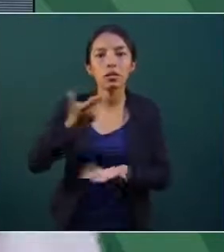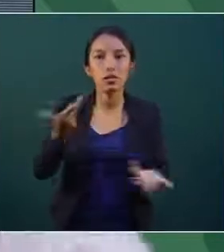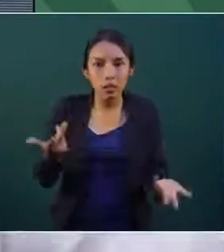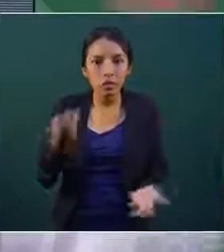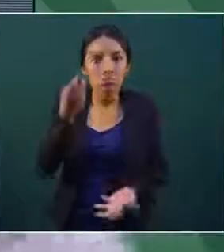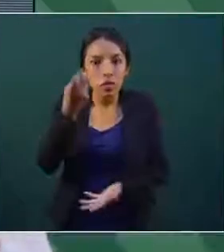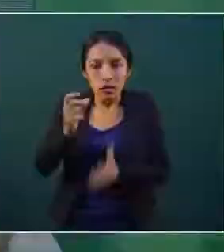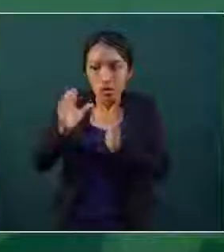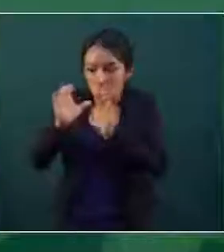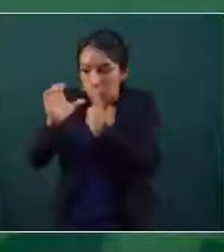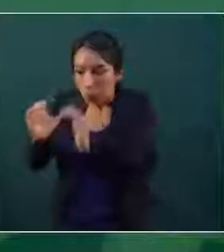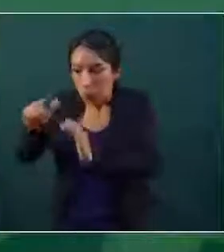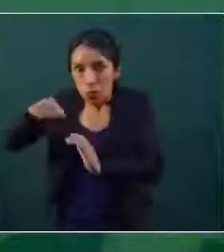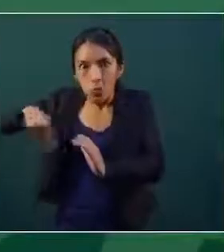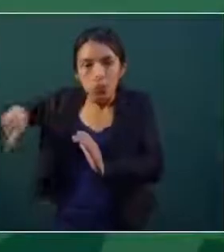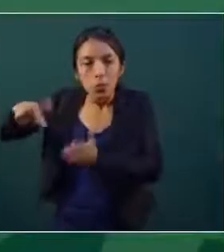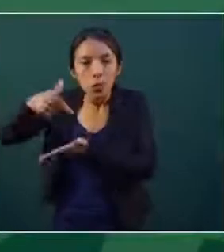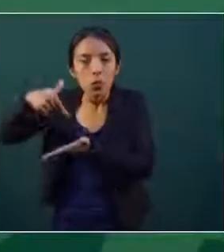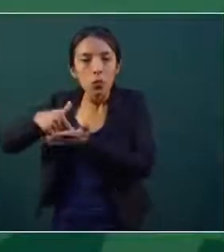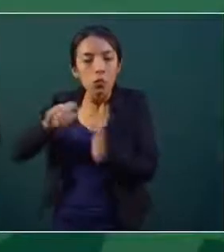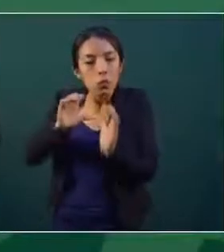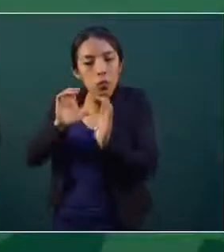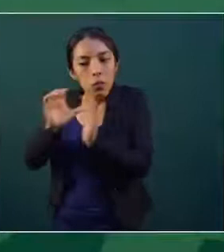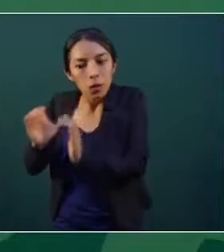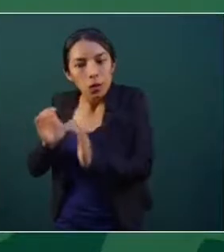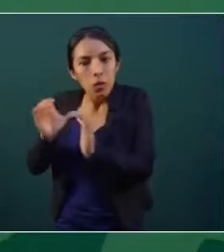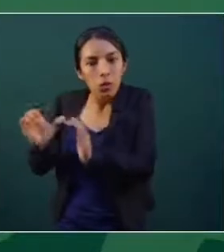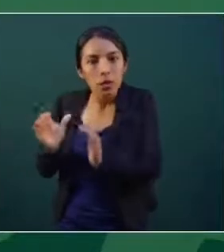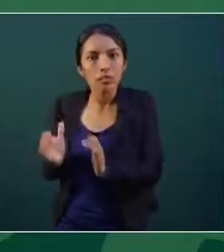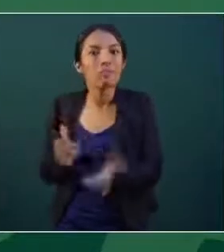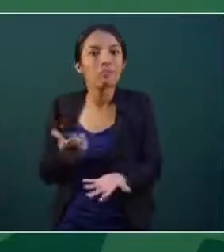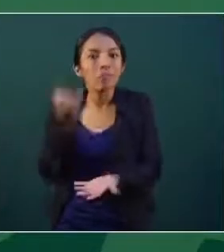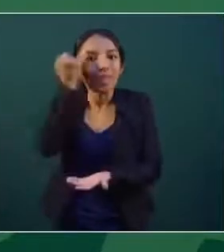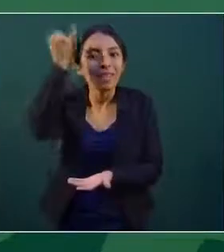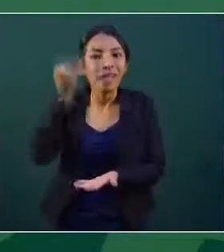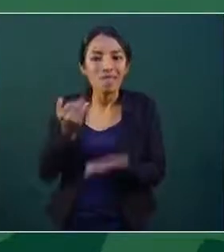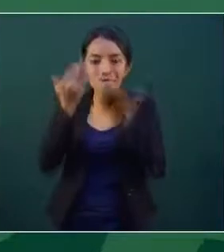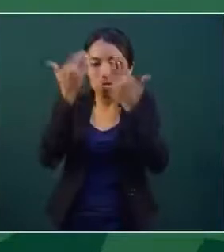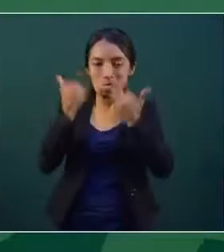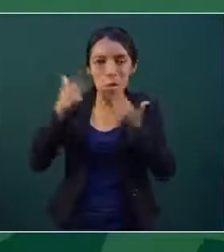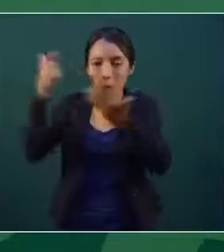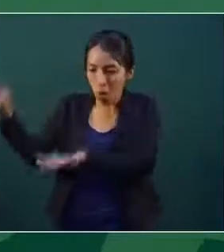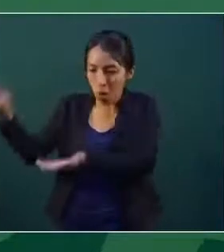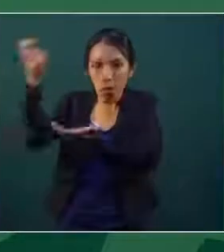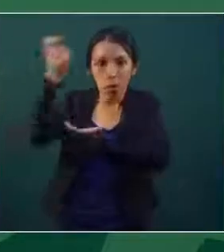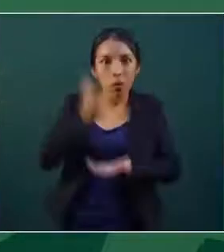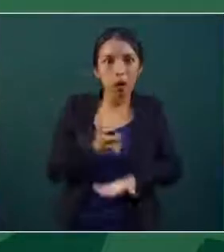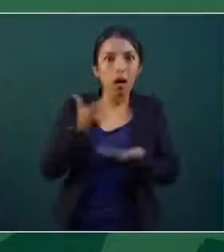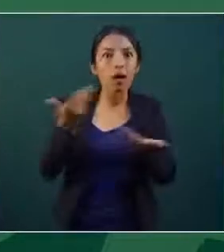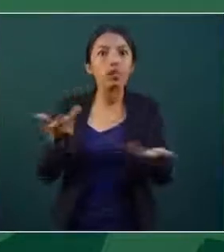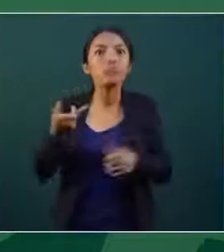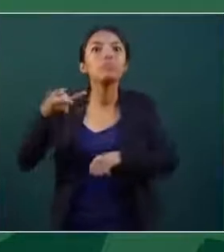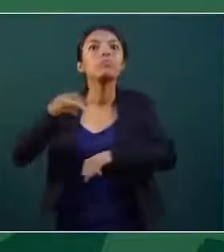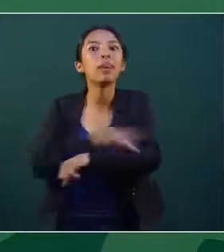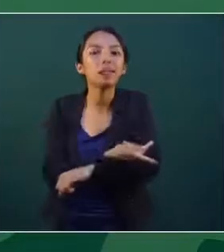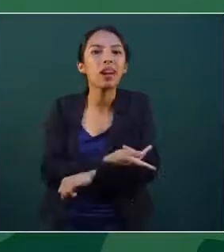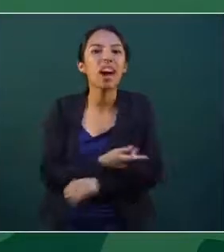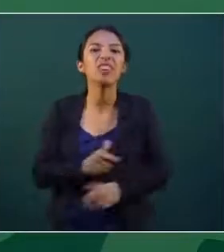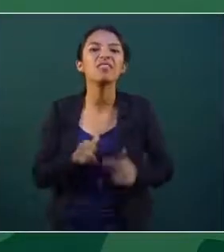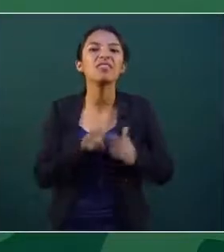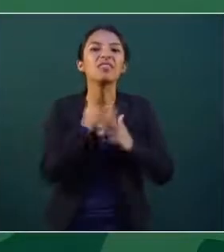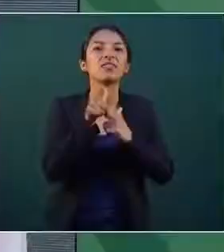Entonces, si no tenemos ingresos, si impera la corrupción,